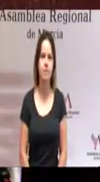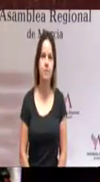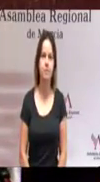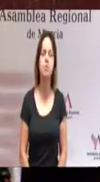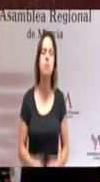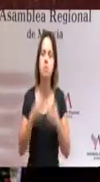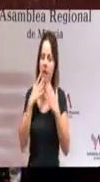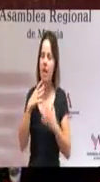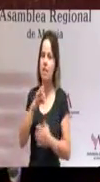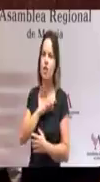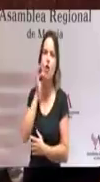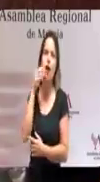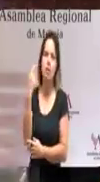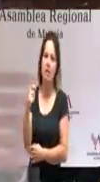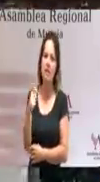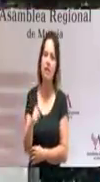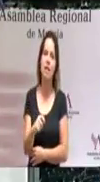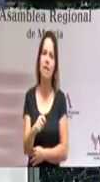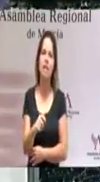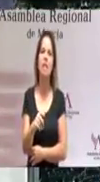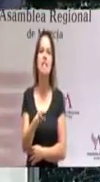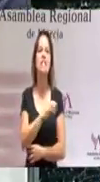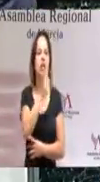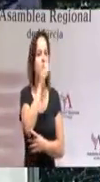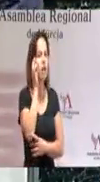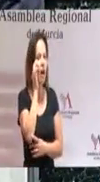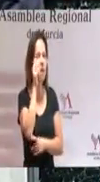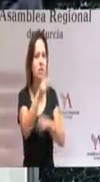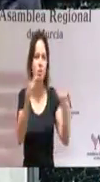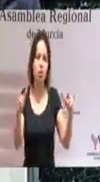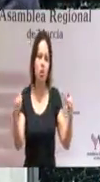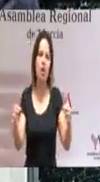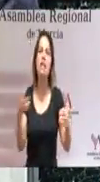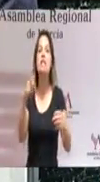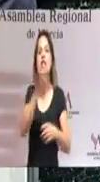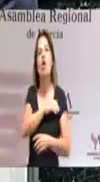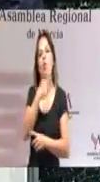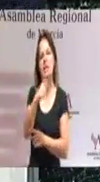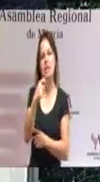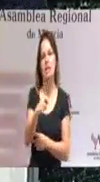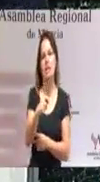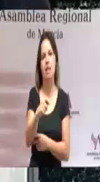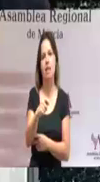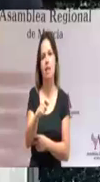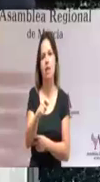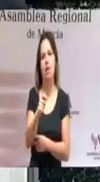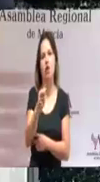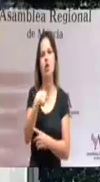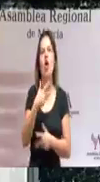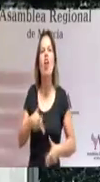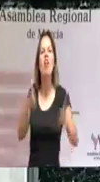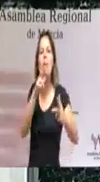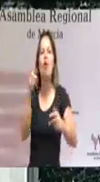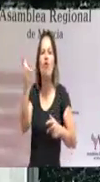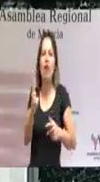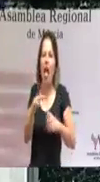Muchas gracias, señora presidenta. Señorías, ciudadanía. Señor presidente, no tenemos que darle permiso para venir a la